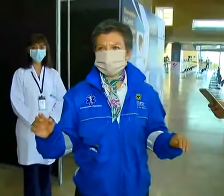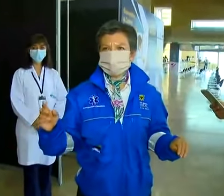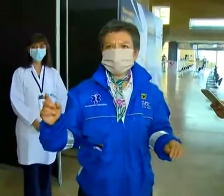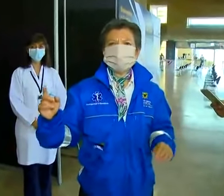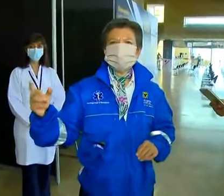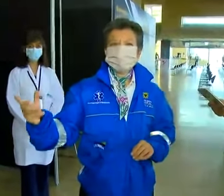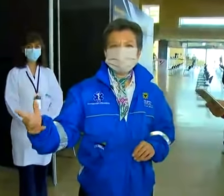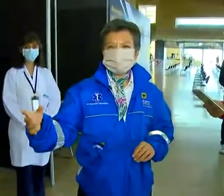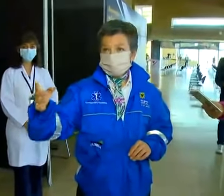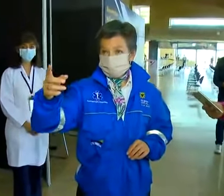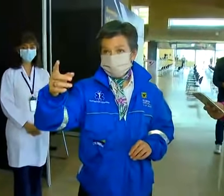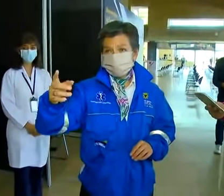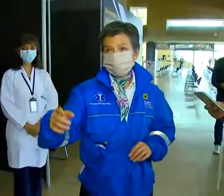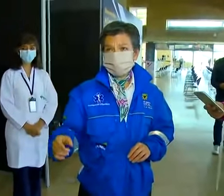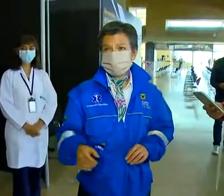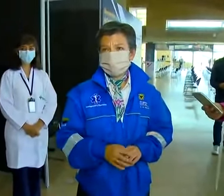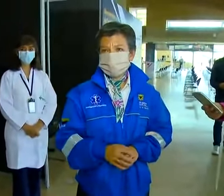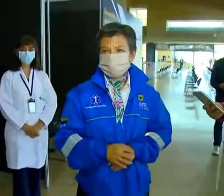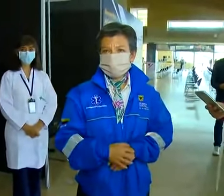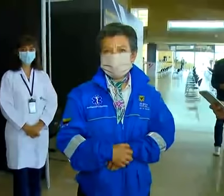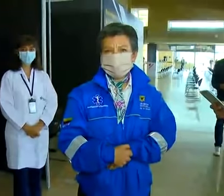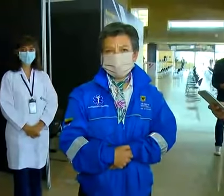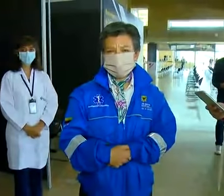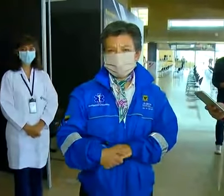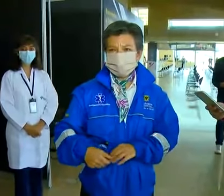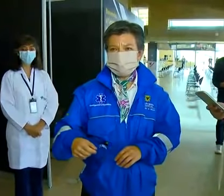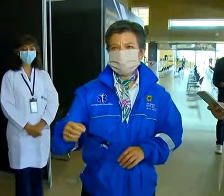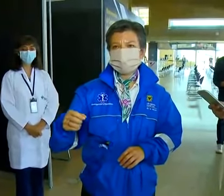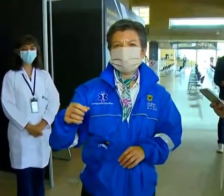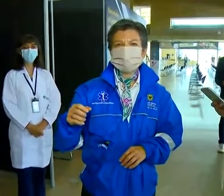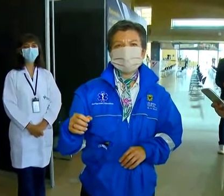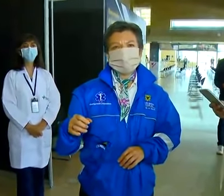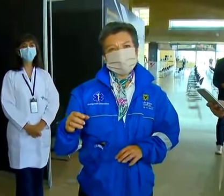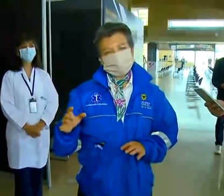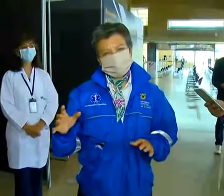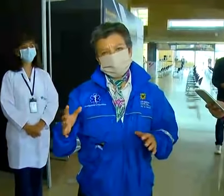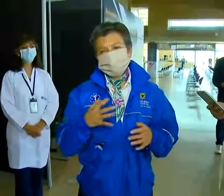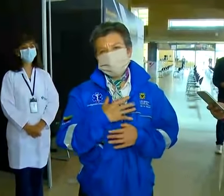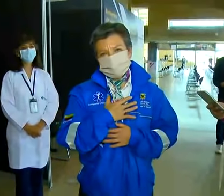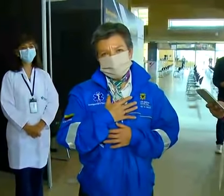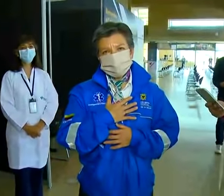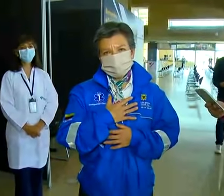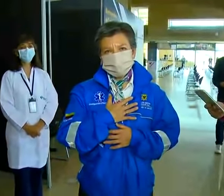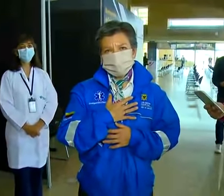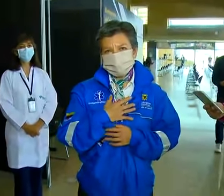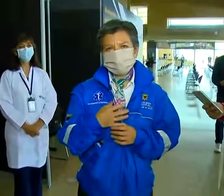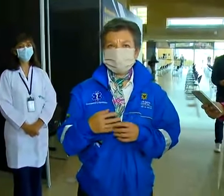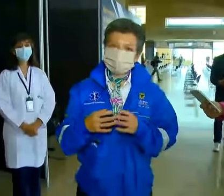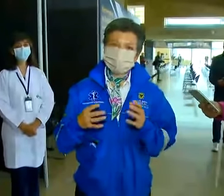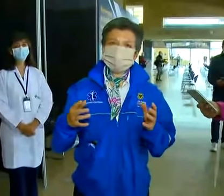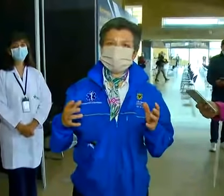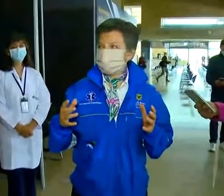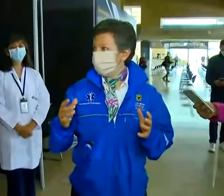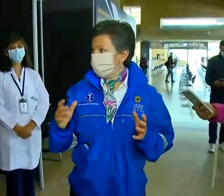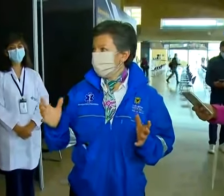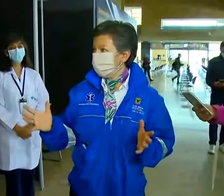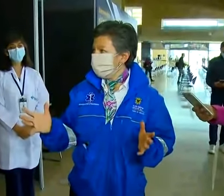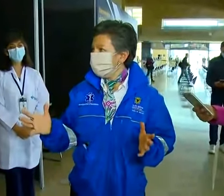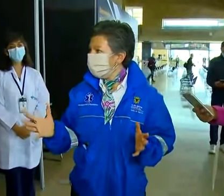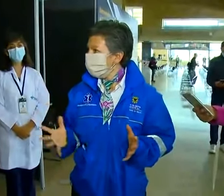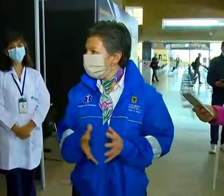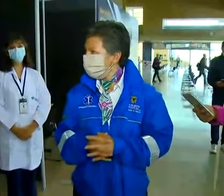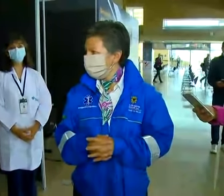indispensable, porque los hospitales, como nos ha explicado Alejandro muchas veces, Los hospitales son un sitio donde nos cuidan, pero en términos de contagio